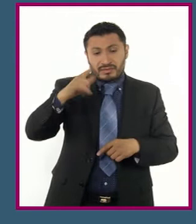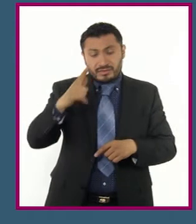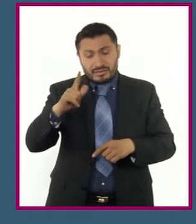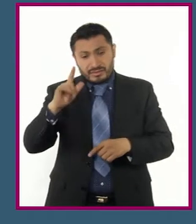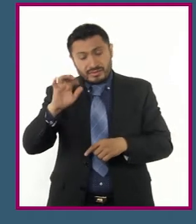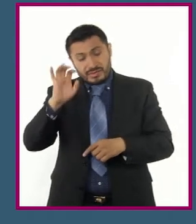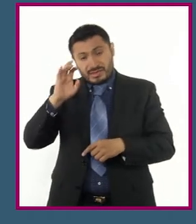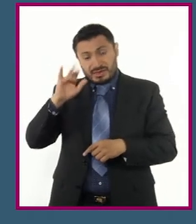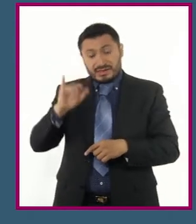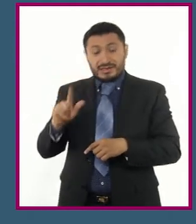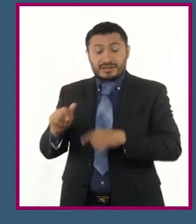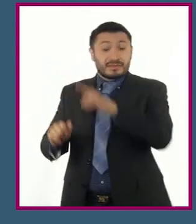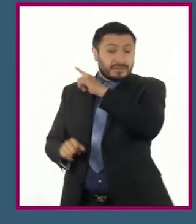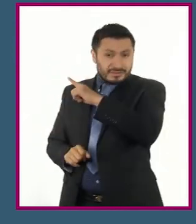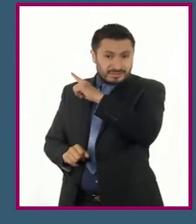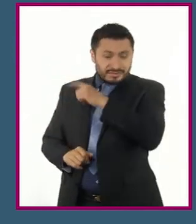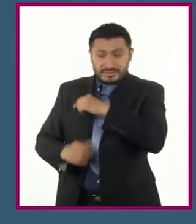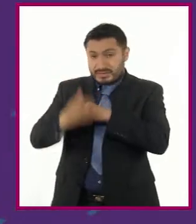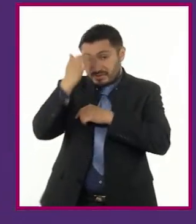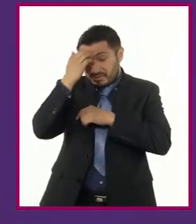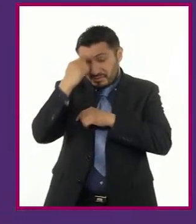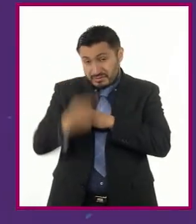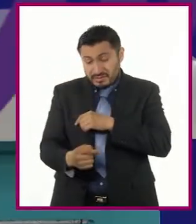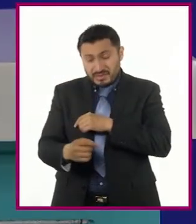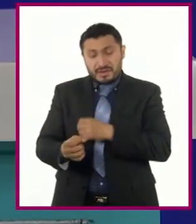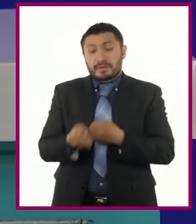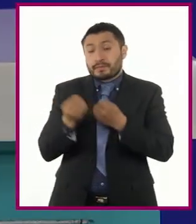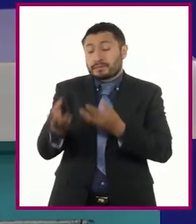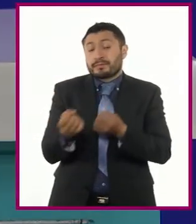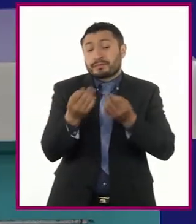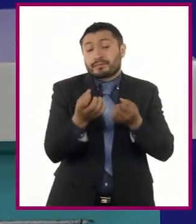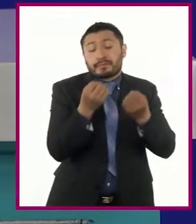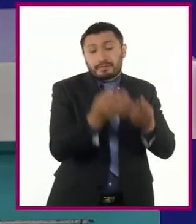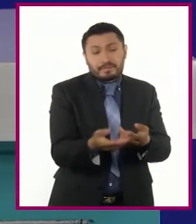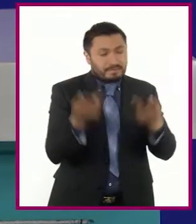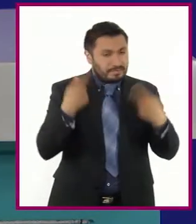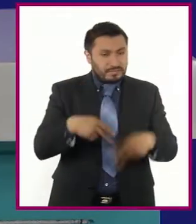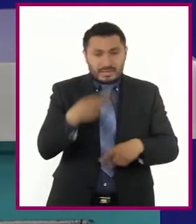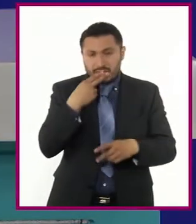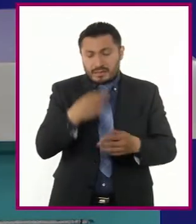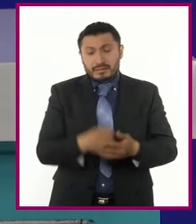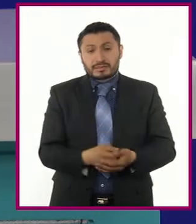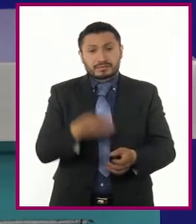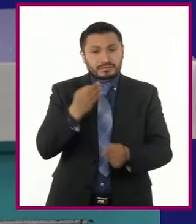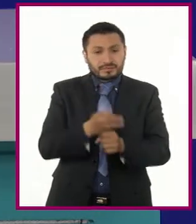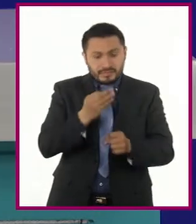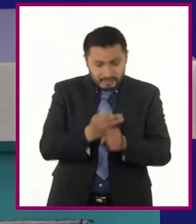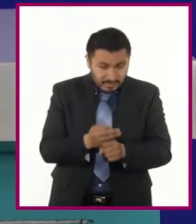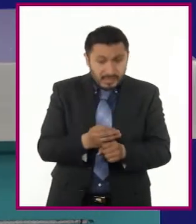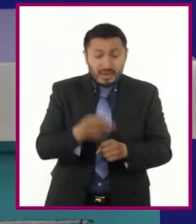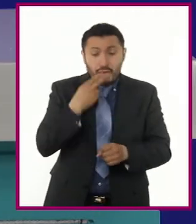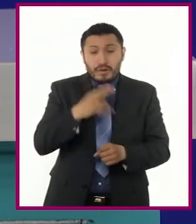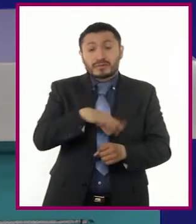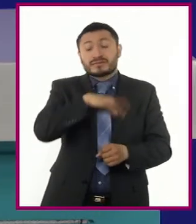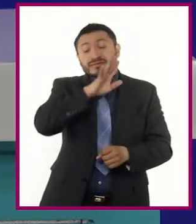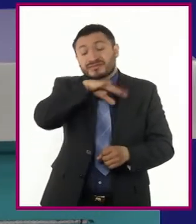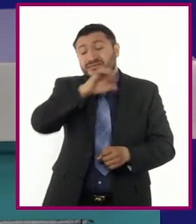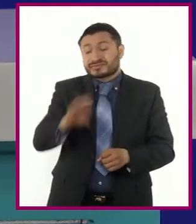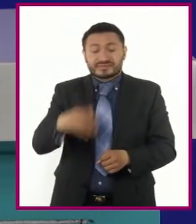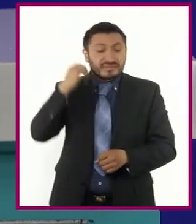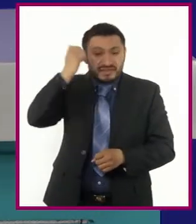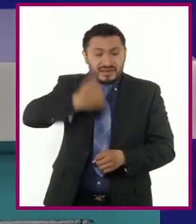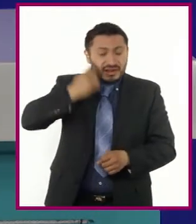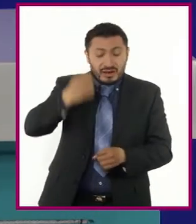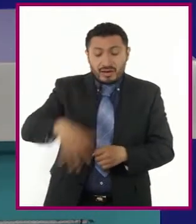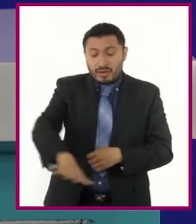jabonosas al conocimiento y uso de la población. Actualmente, el impacto ambiental de los detergentes y jabones comerciales en el suelo y